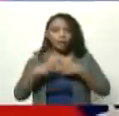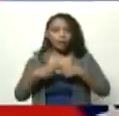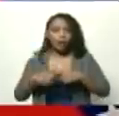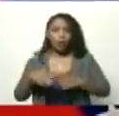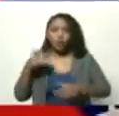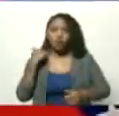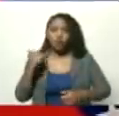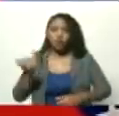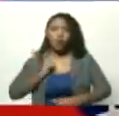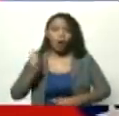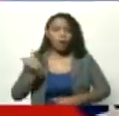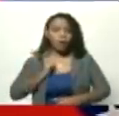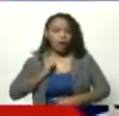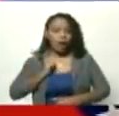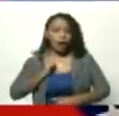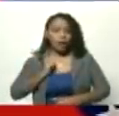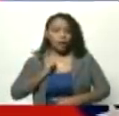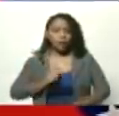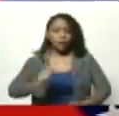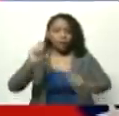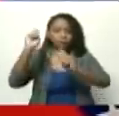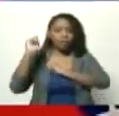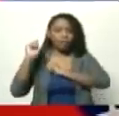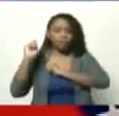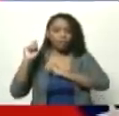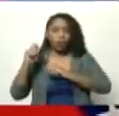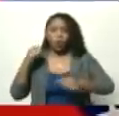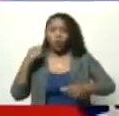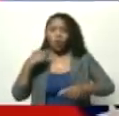tengan, vístase como se vistan.